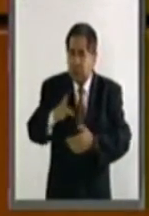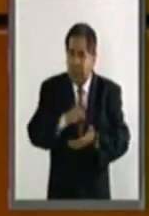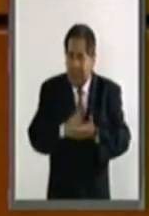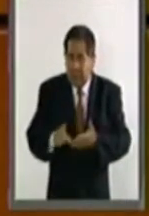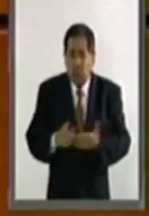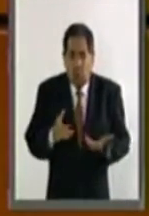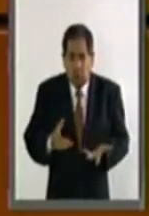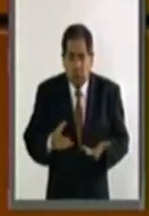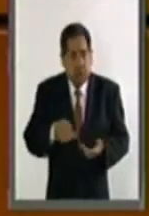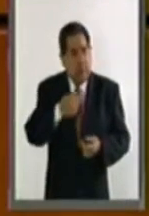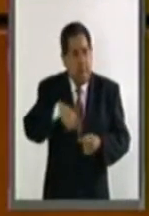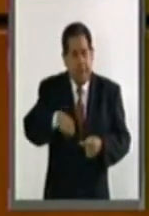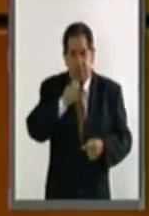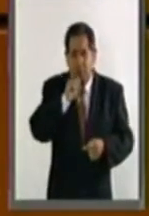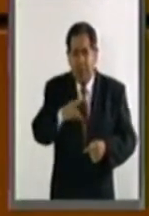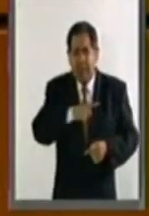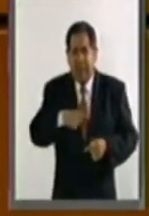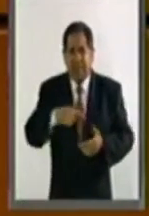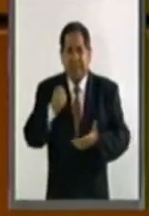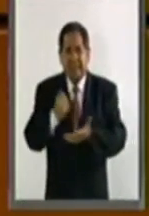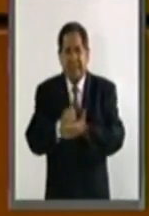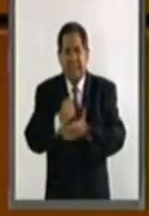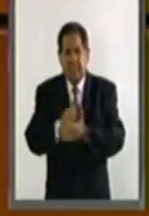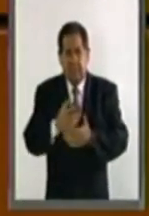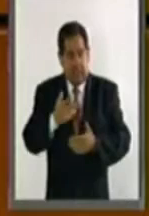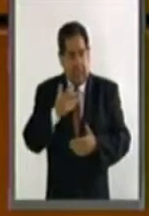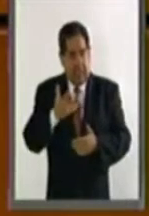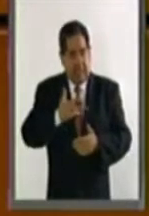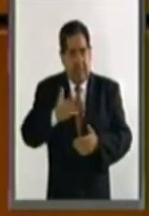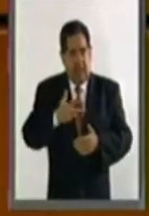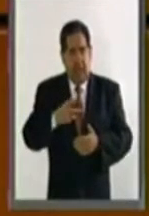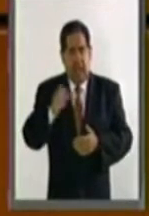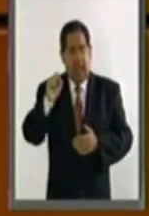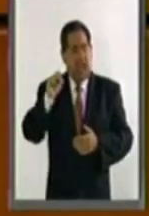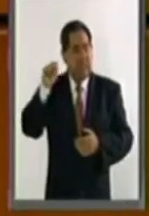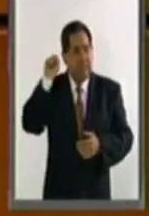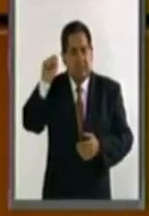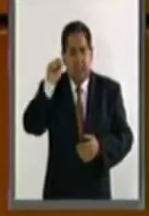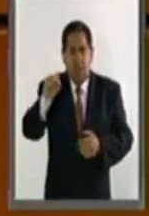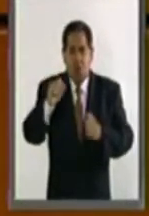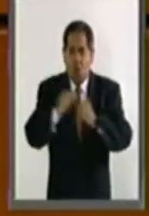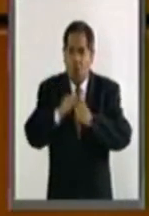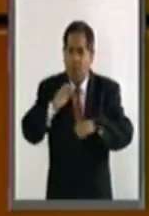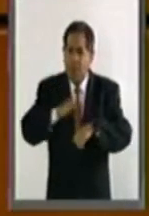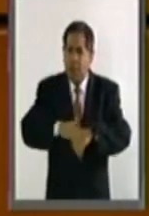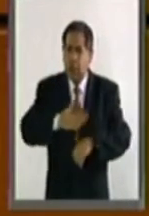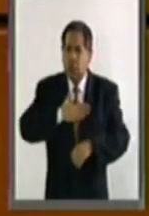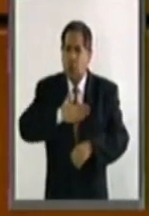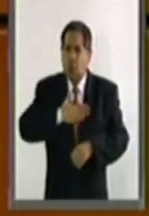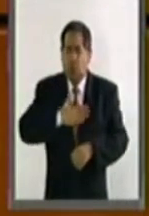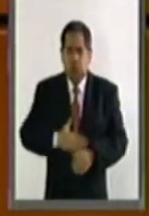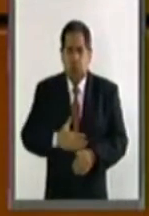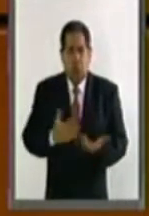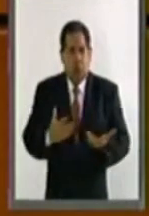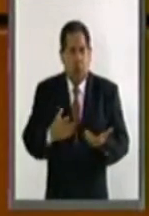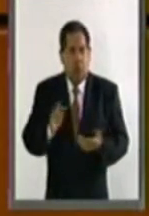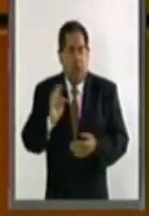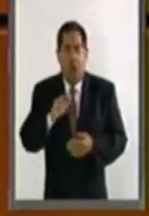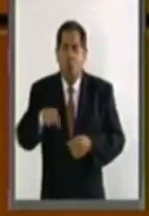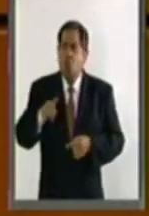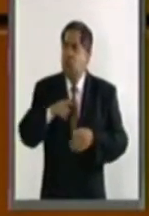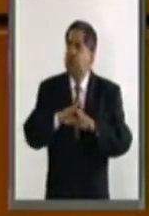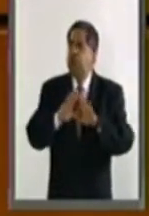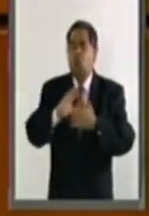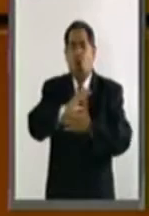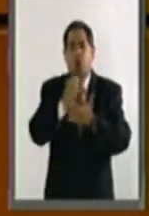los trabajadores no exigen que tengan un sindicato justo y correcto, porque hay muchos que nada más tienen